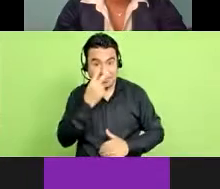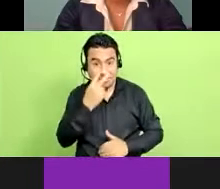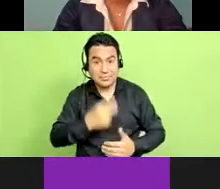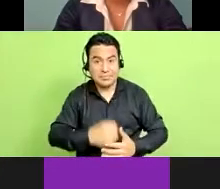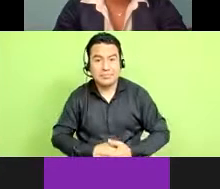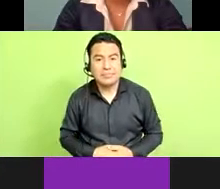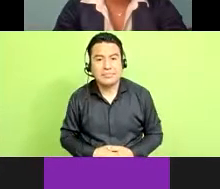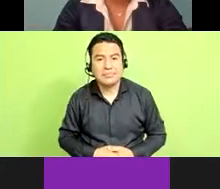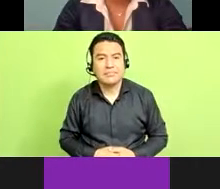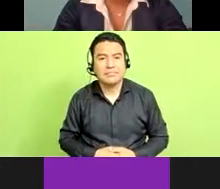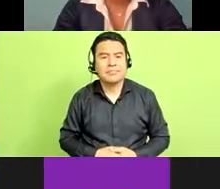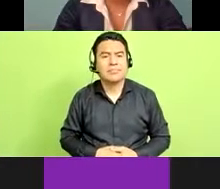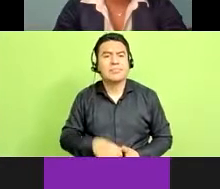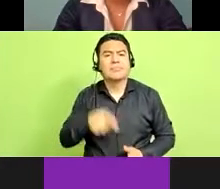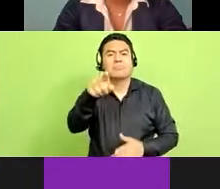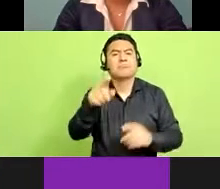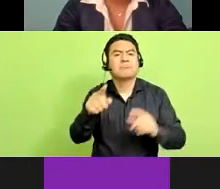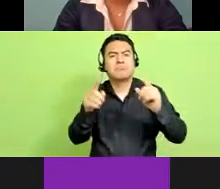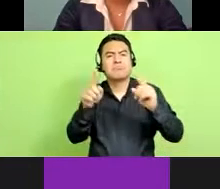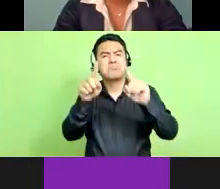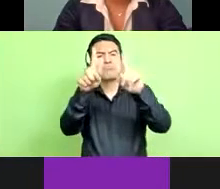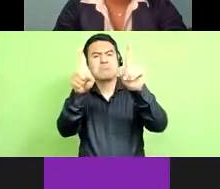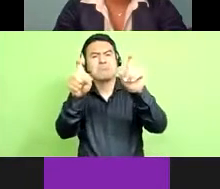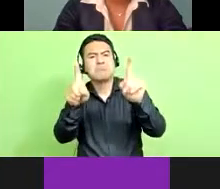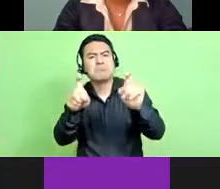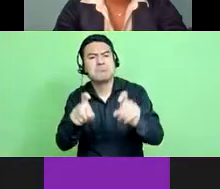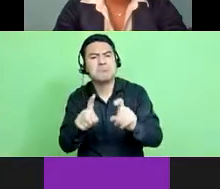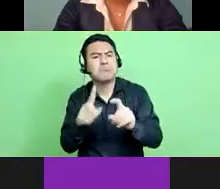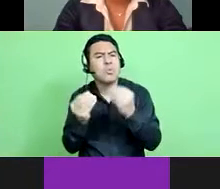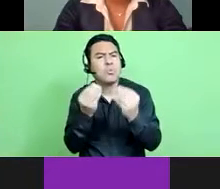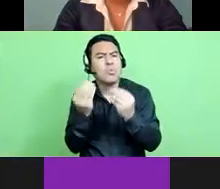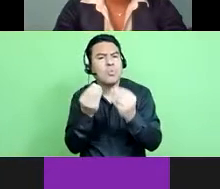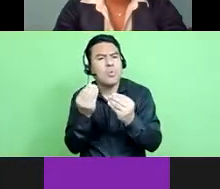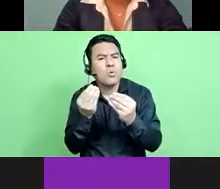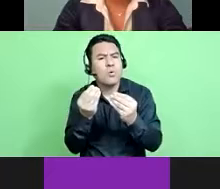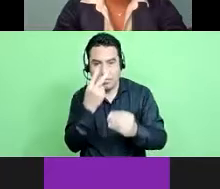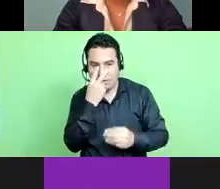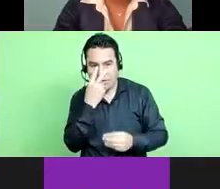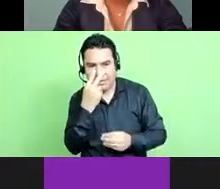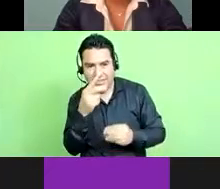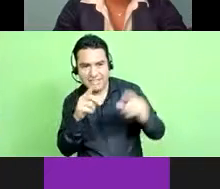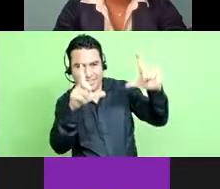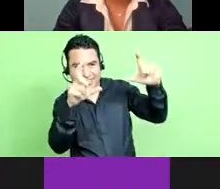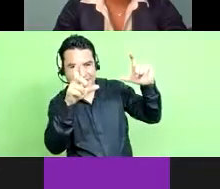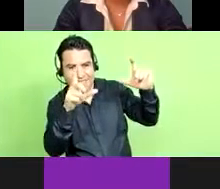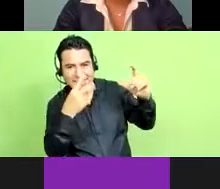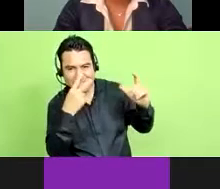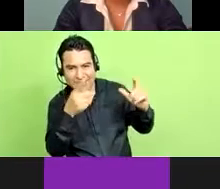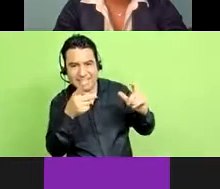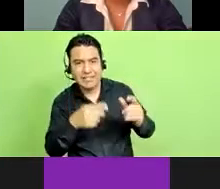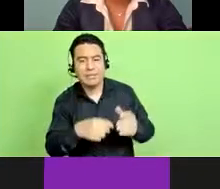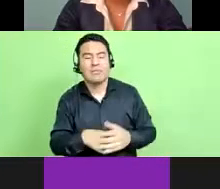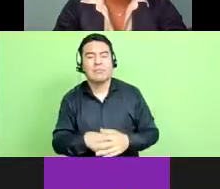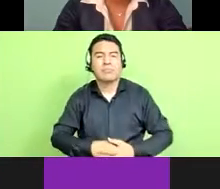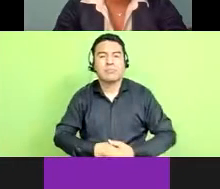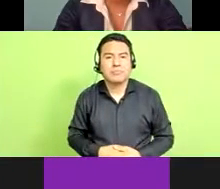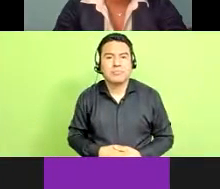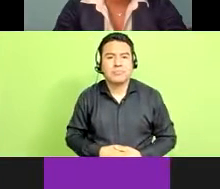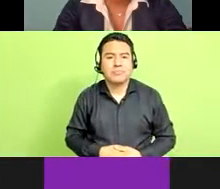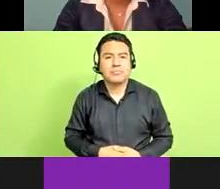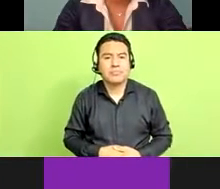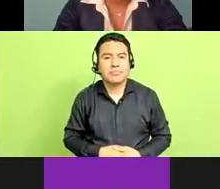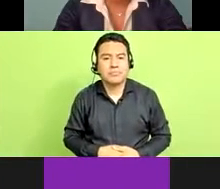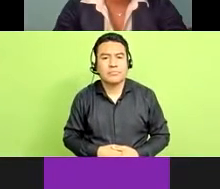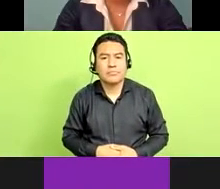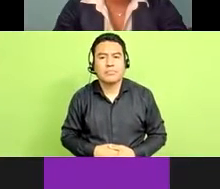sobre el proceso de consulta es muy importante que ustedes puedan ver el proceso de consulta tenemos acá